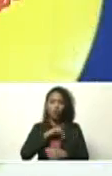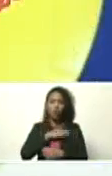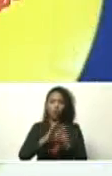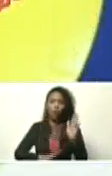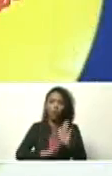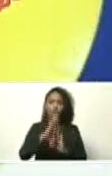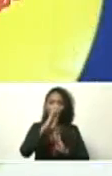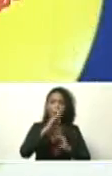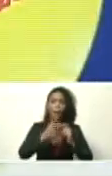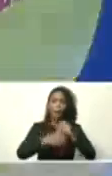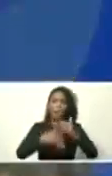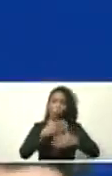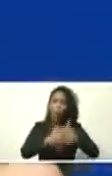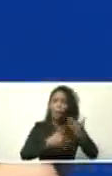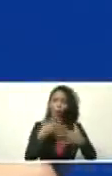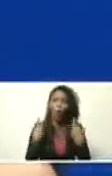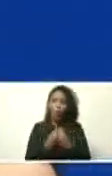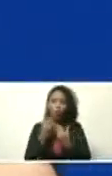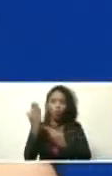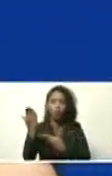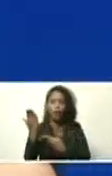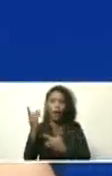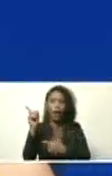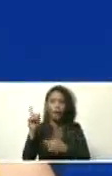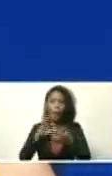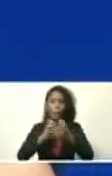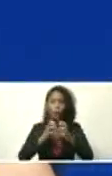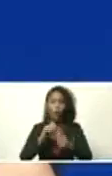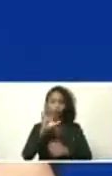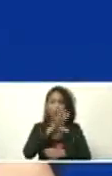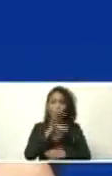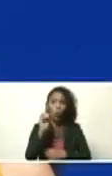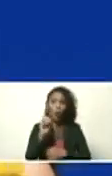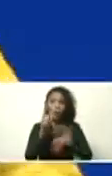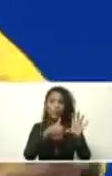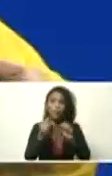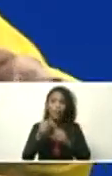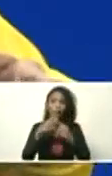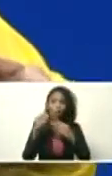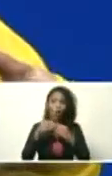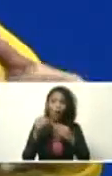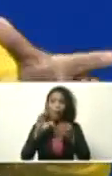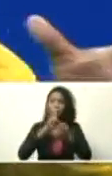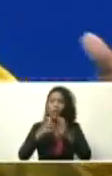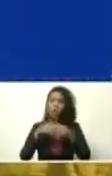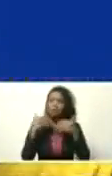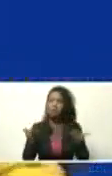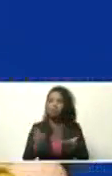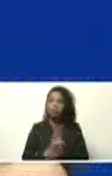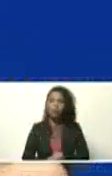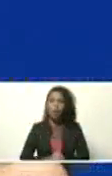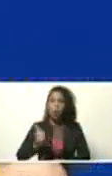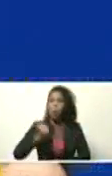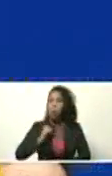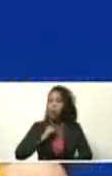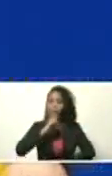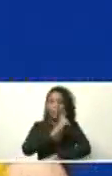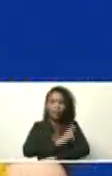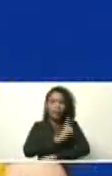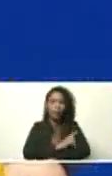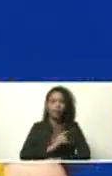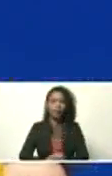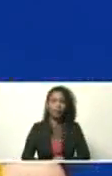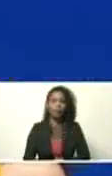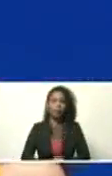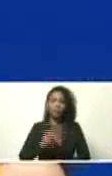superando poco a poco, gracias a usted, un balón está por el orden de los 50, 60 dólares. ¿Balón de qué? De cualquier disciplina, 50, 45,